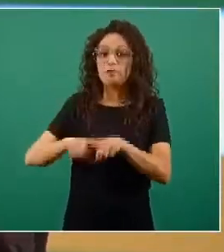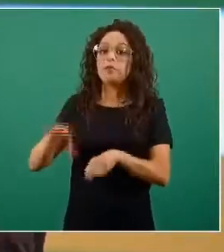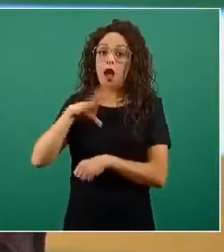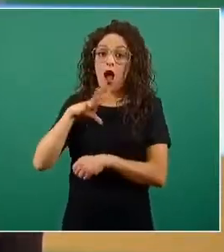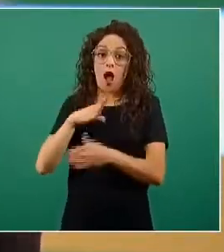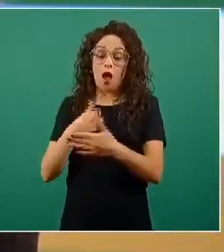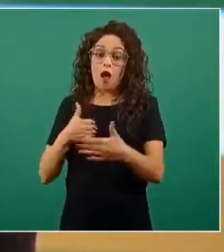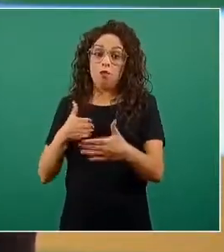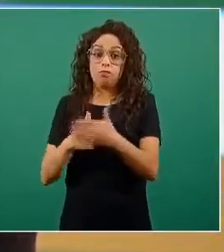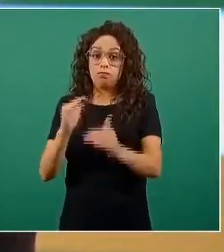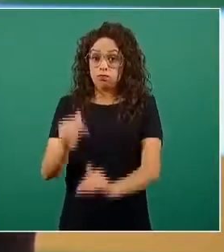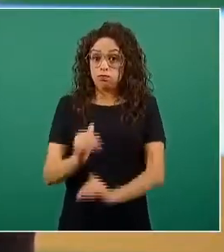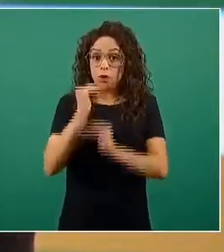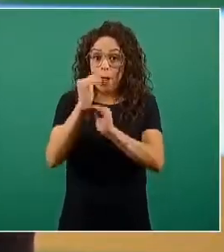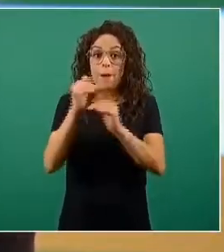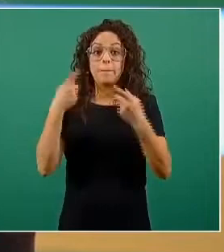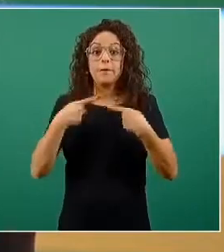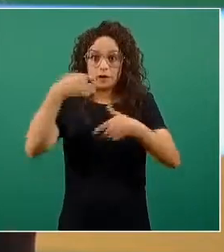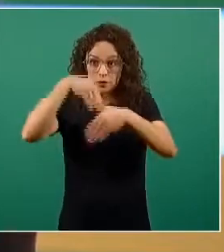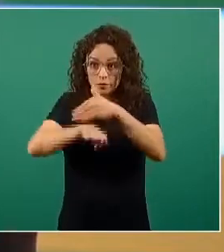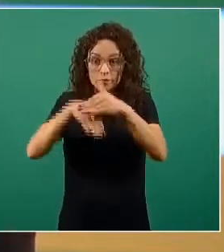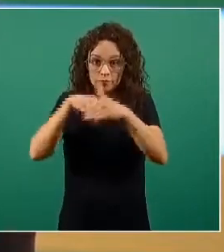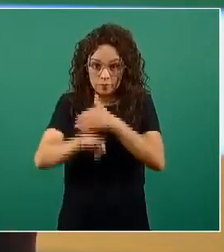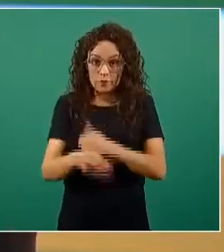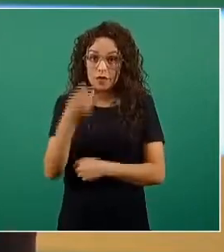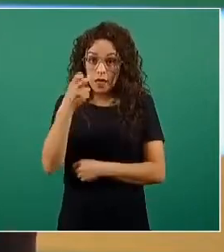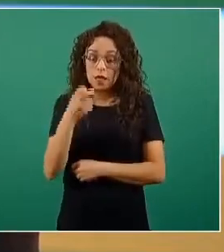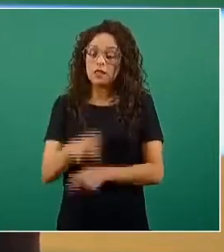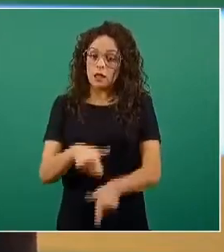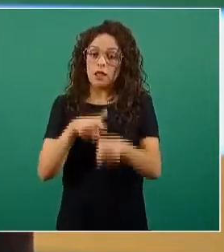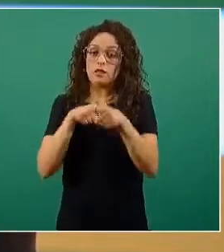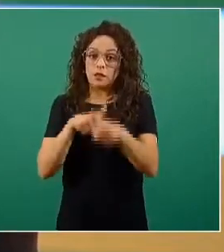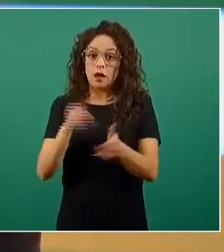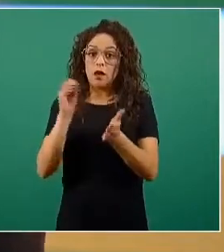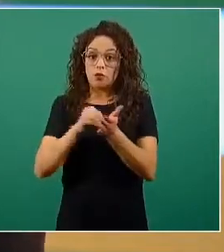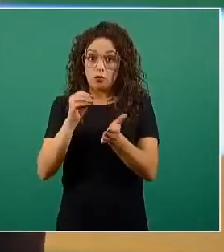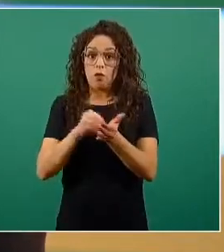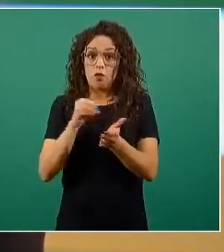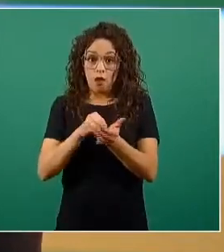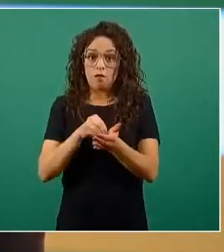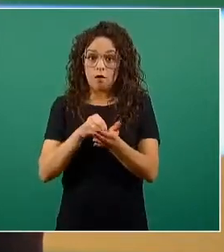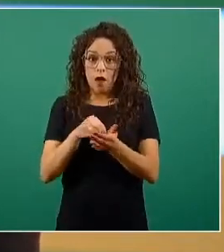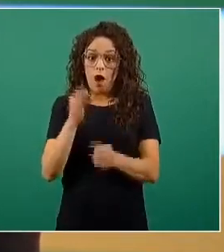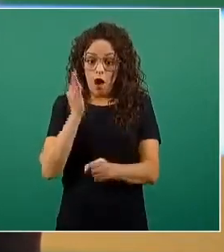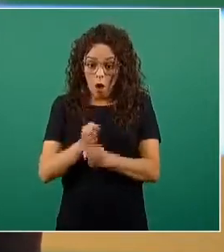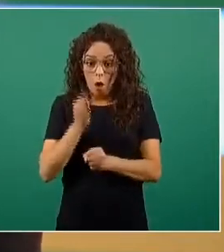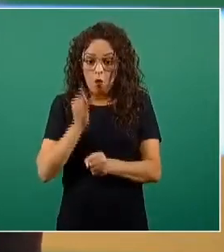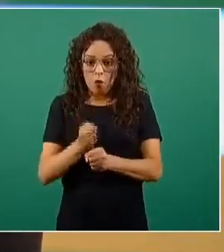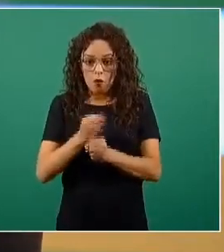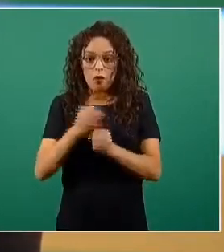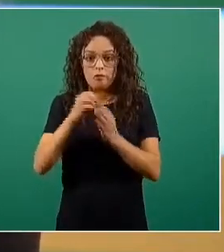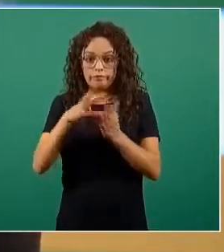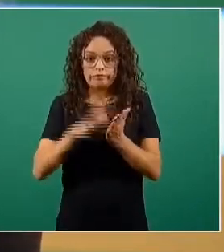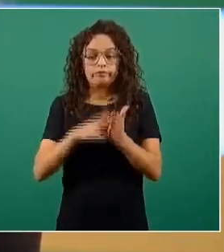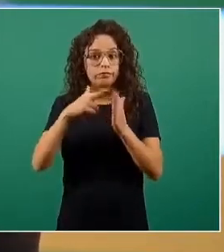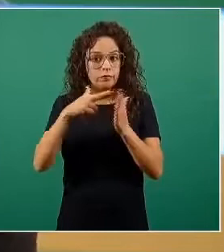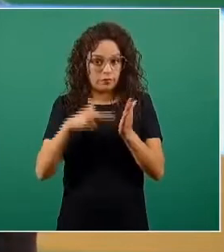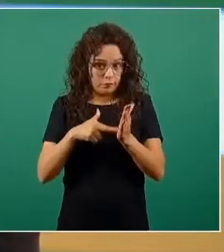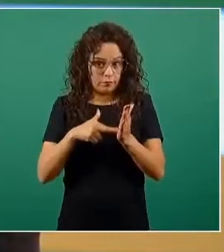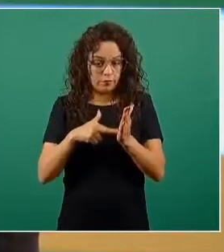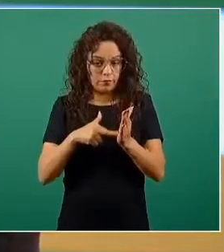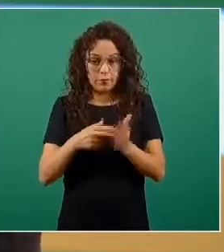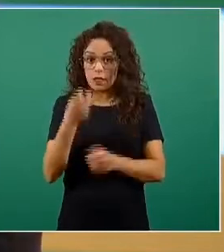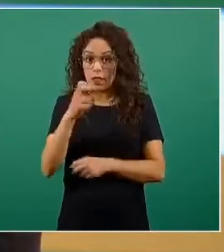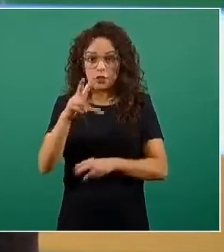manteniendo. Recordemos que siguen vigentes los lineamientos de espacios públicos cerrados y espacios públicos abiertos. Es decir, esto